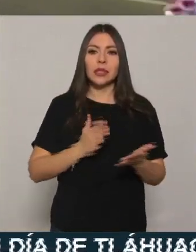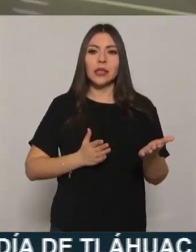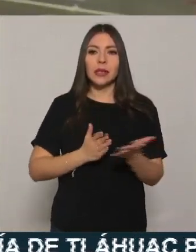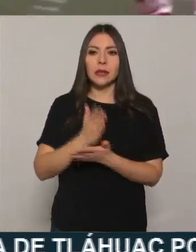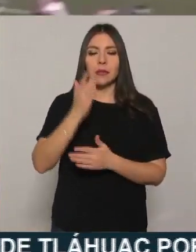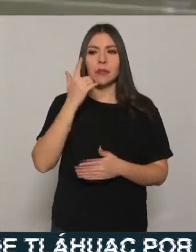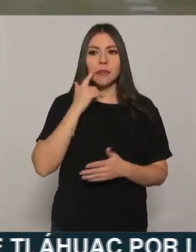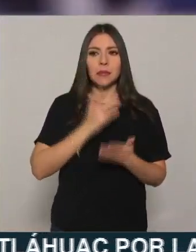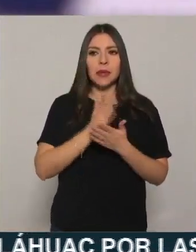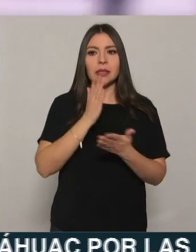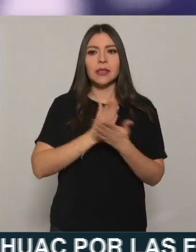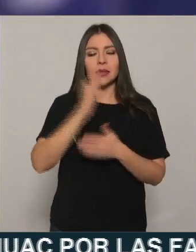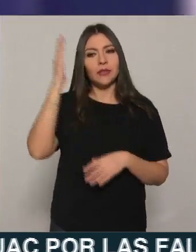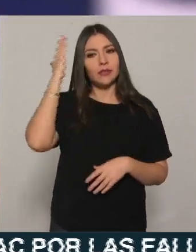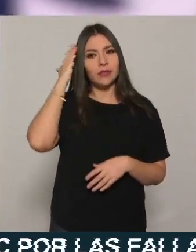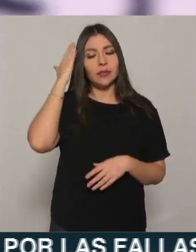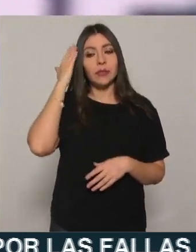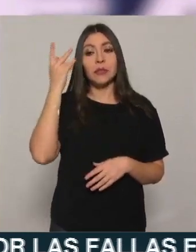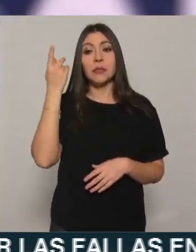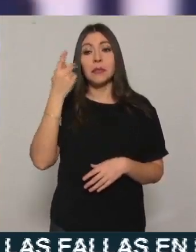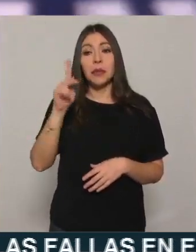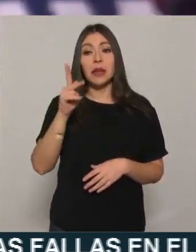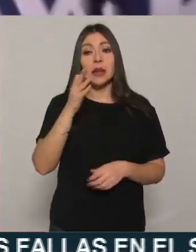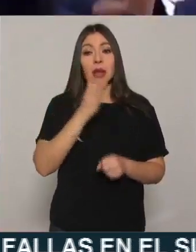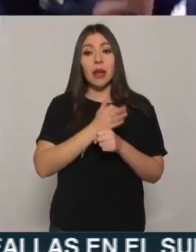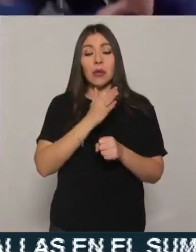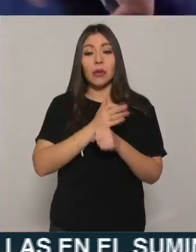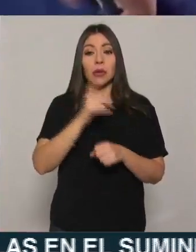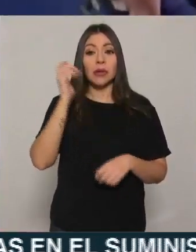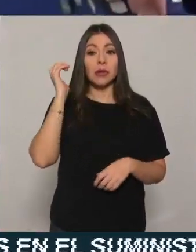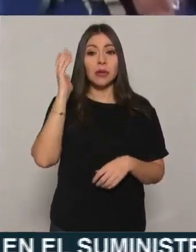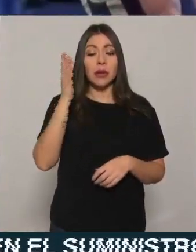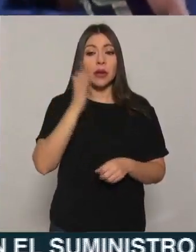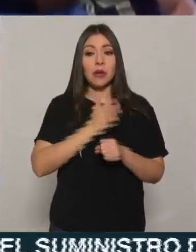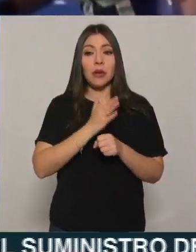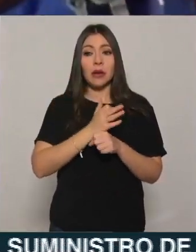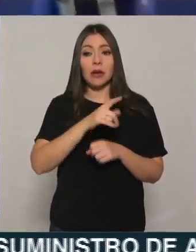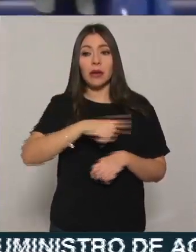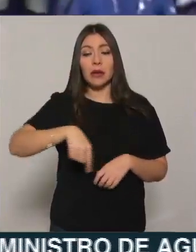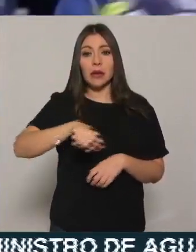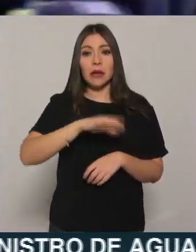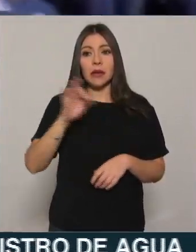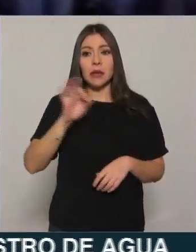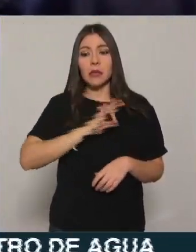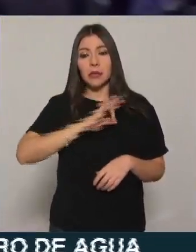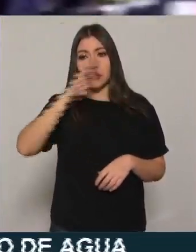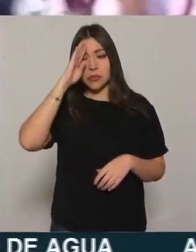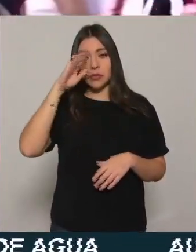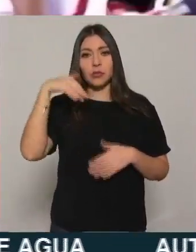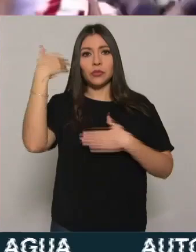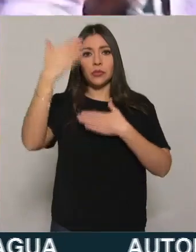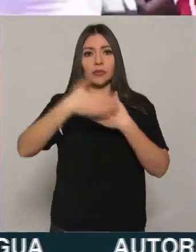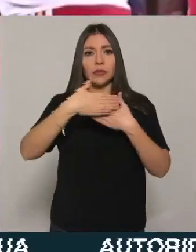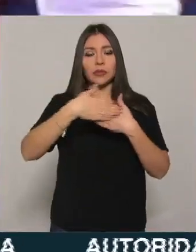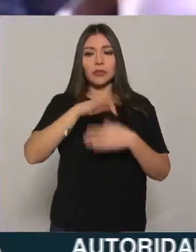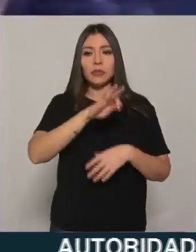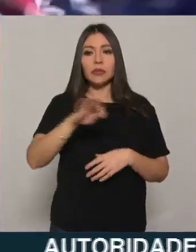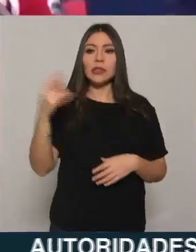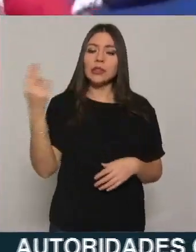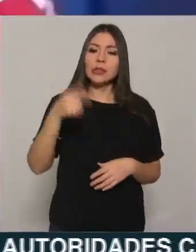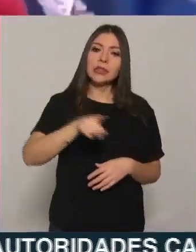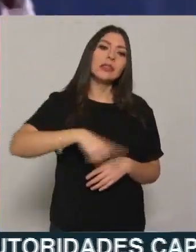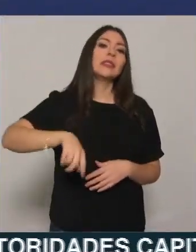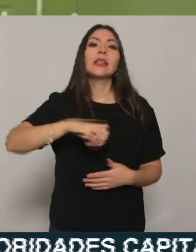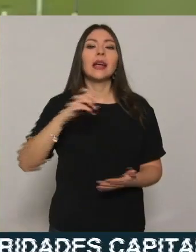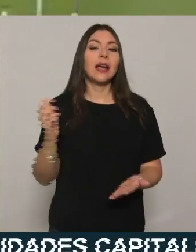liderato divisional. Sin embargo, aún los Cargadores tienen posibilidades de pensar en postemporada y requieren el triunfo